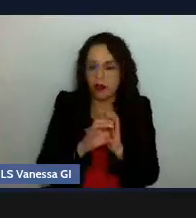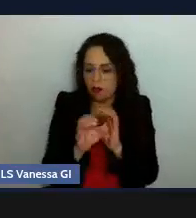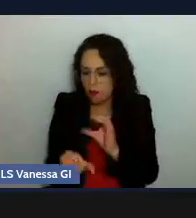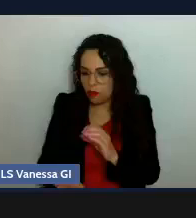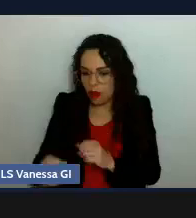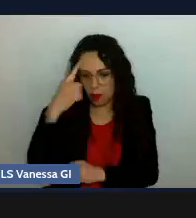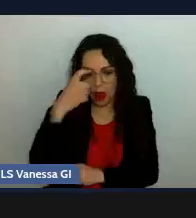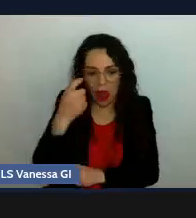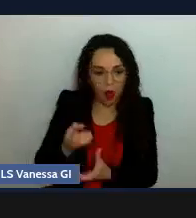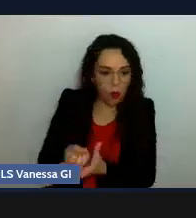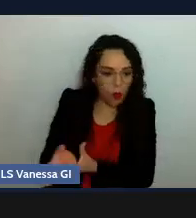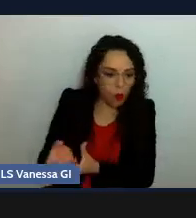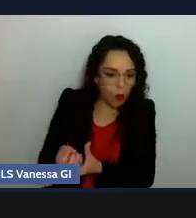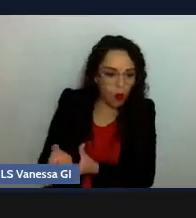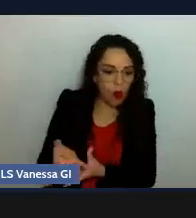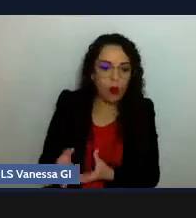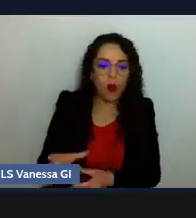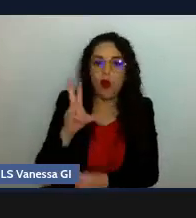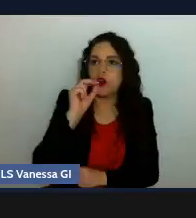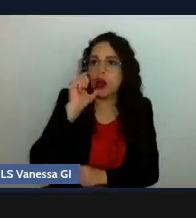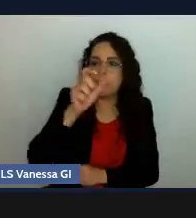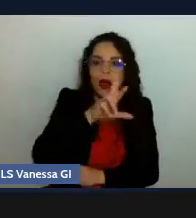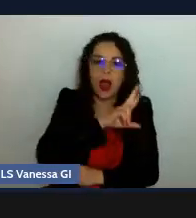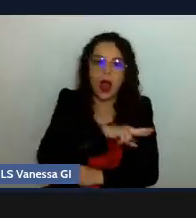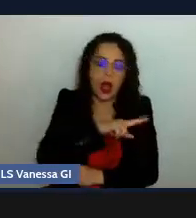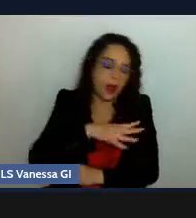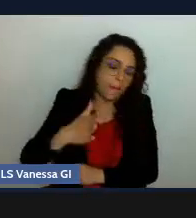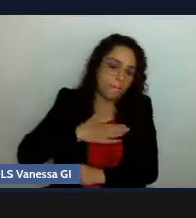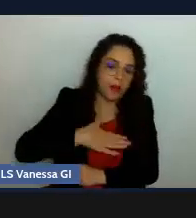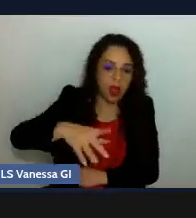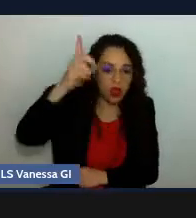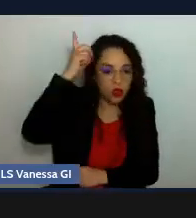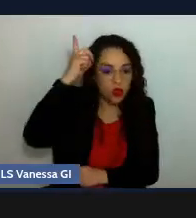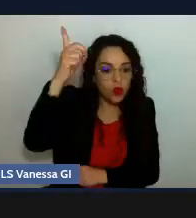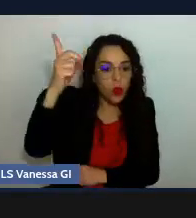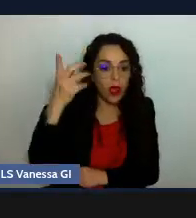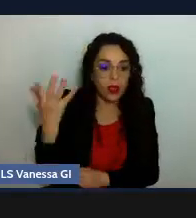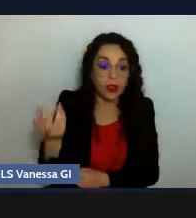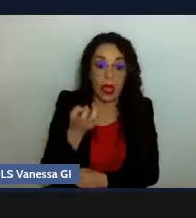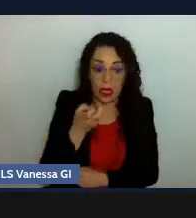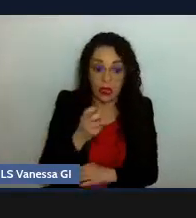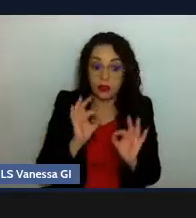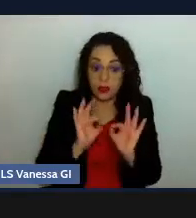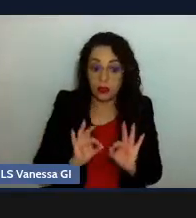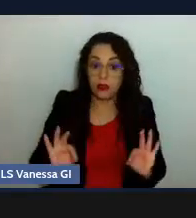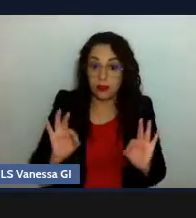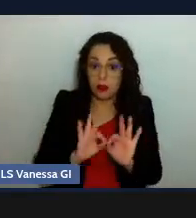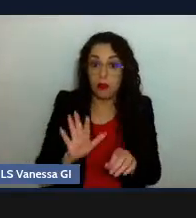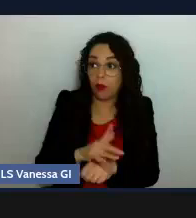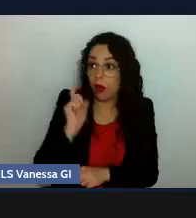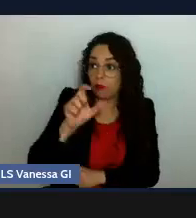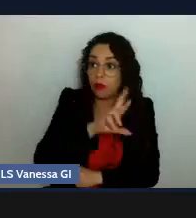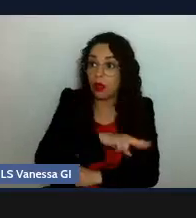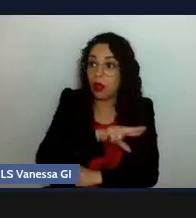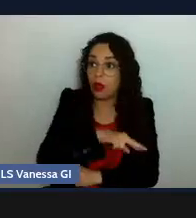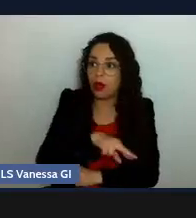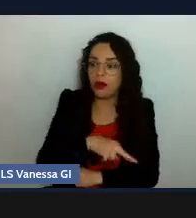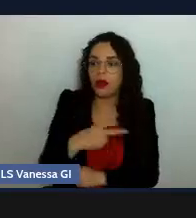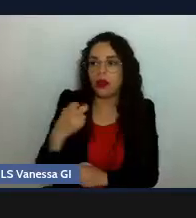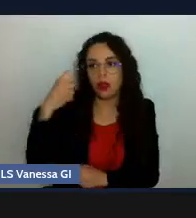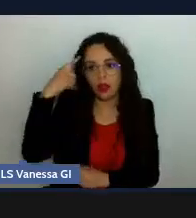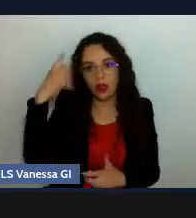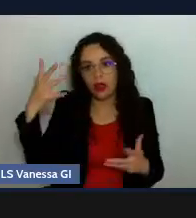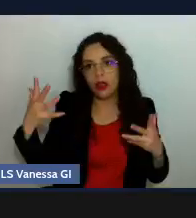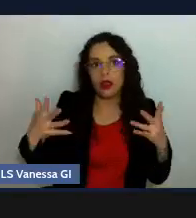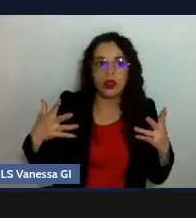incluso que no tenga que pagar renta, ¿no? Que sea propia, porque eso genera hasta cierto estrés, ¿no? Ese es otro de los desafíos, quitar